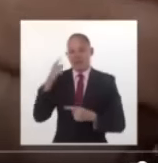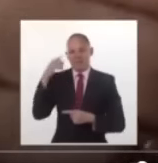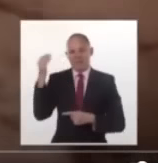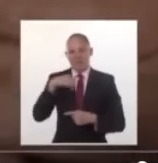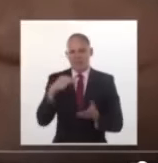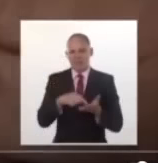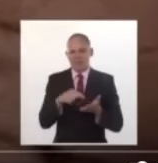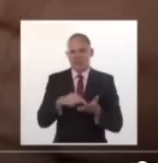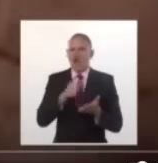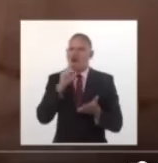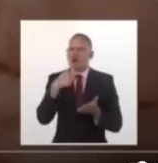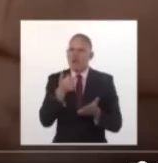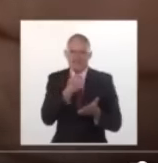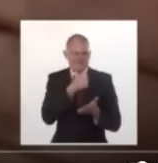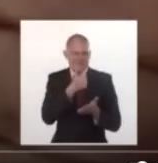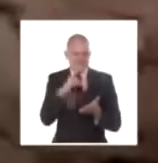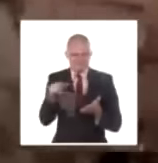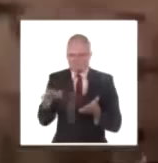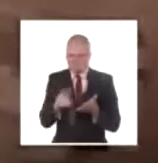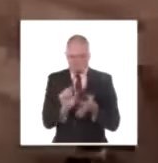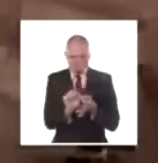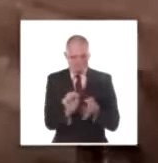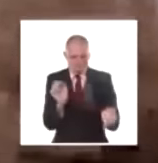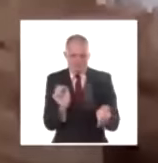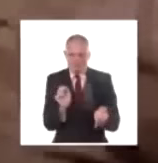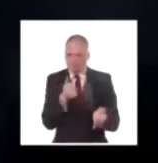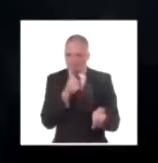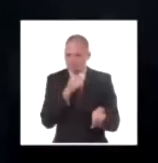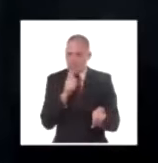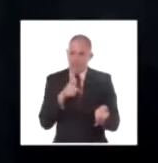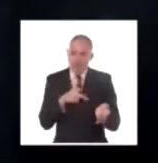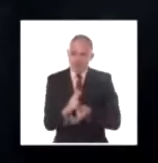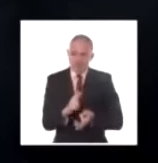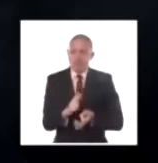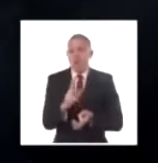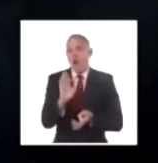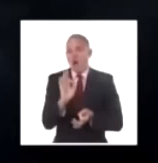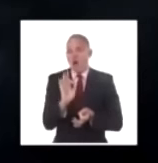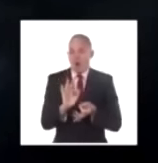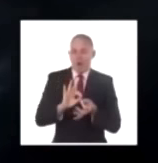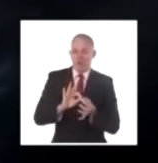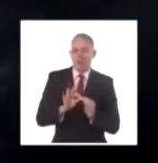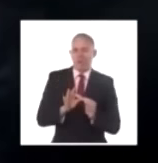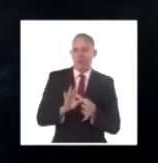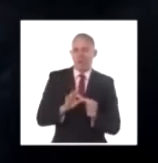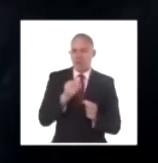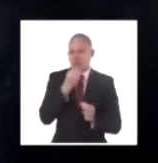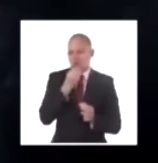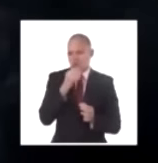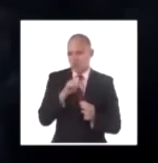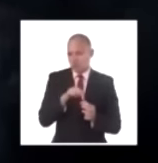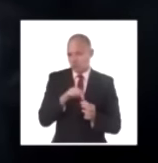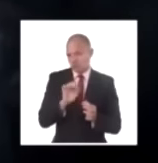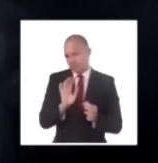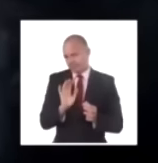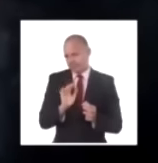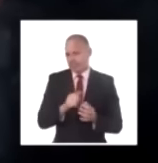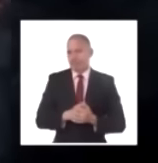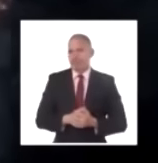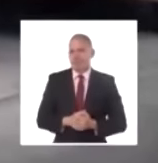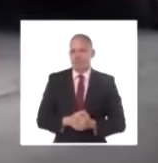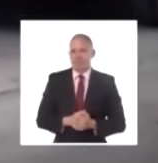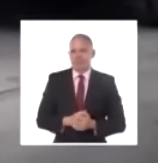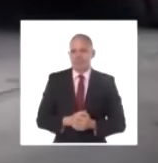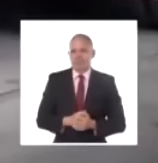que lo quitaban de la manera que ya le explicamos anteriormente, o lo picaban o lo dejaban suspuesto los compañeros de aquí para que se quitara de la misma